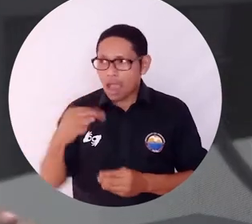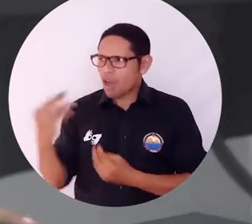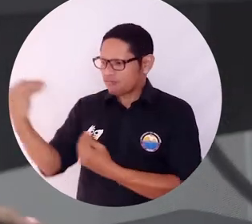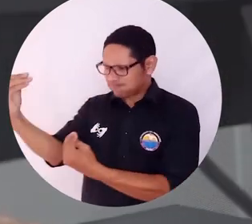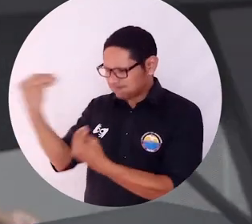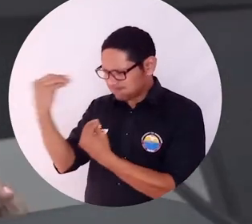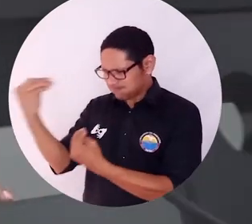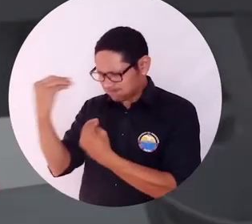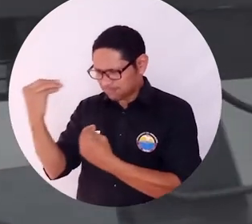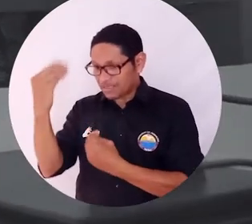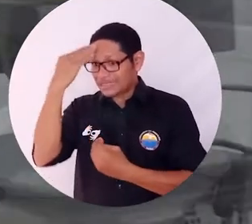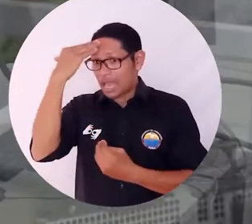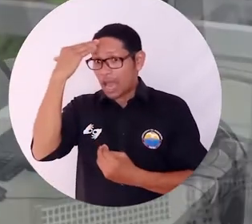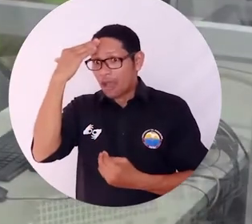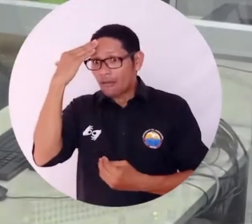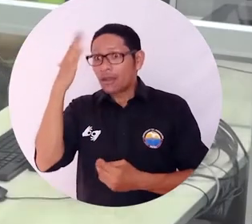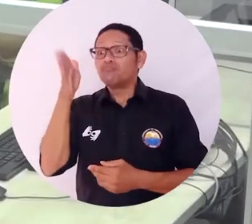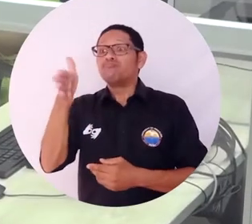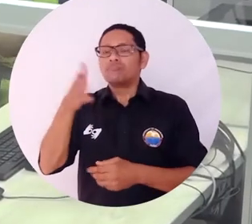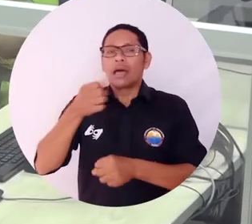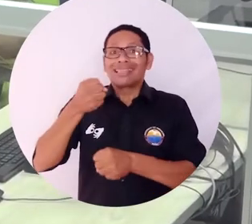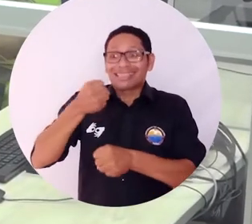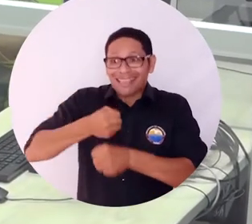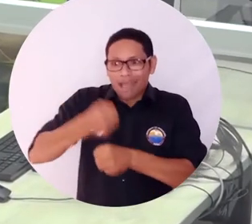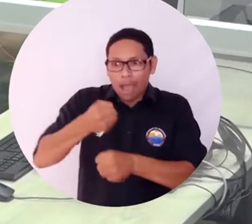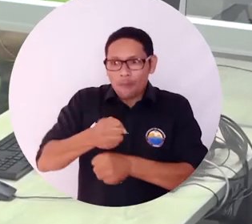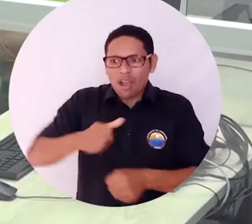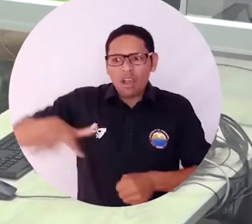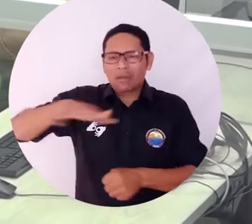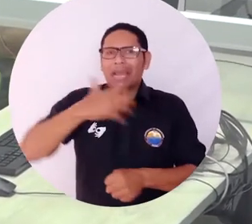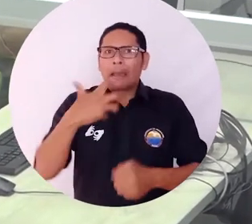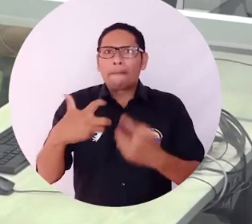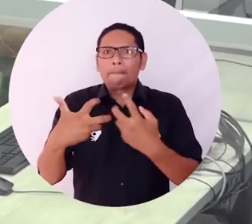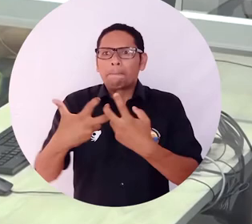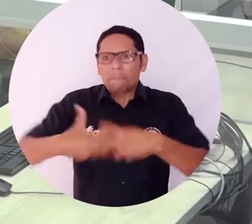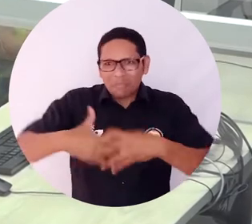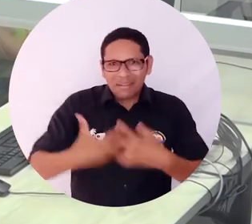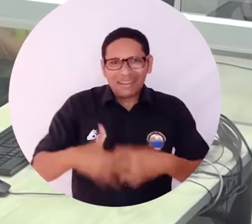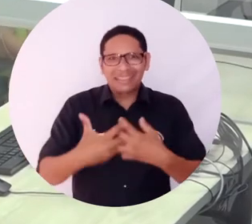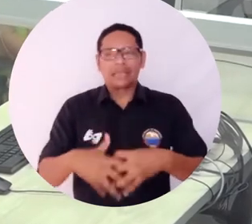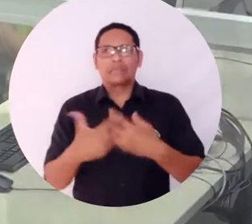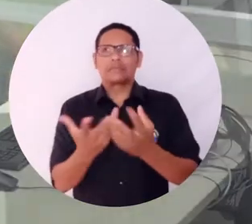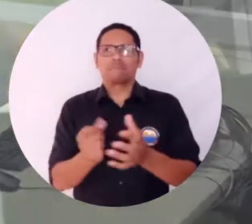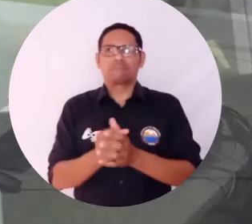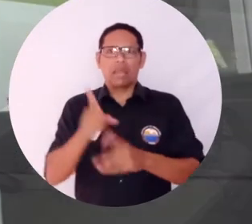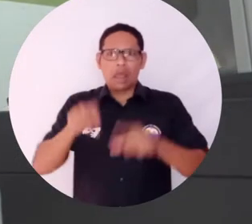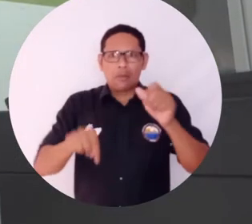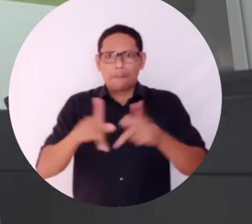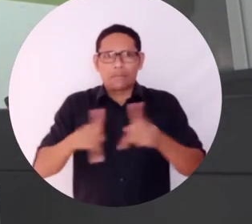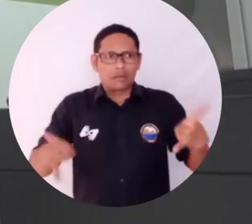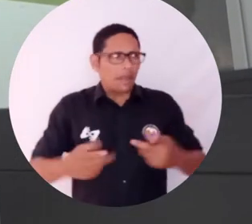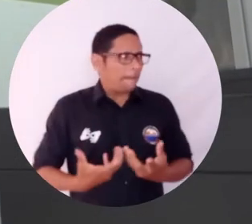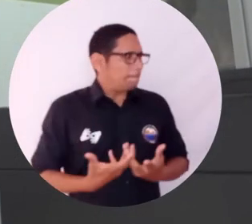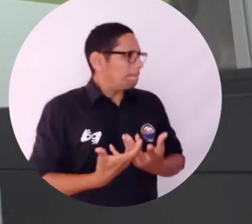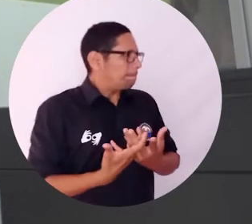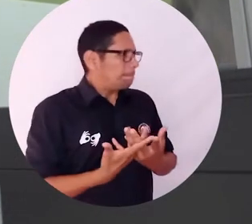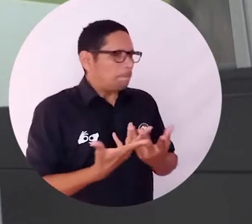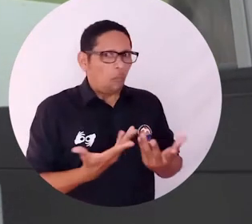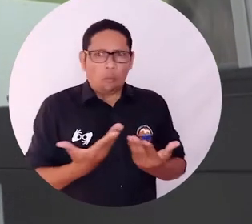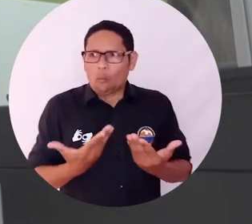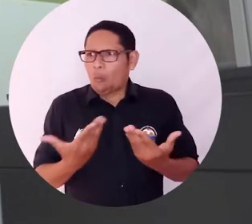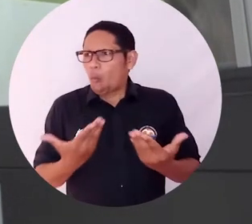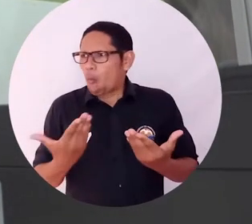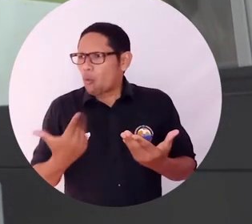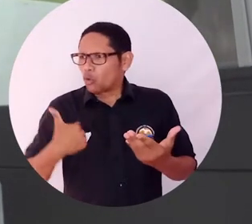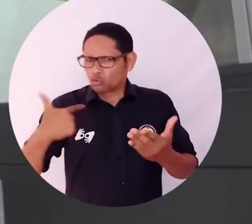mundo real, en el mundo de ese pequeño empresario, de ese pequeño dueño de negocio o de esa persona natural que se